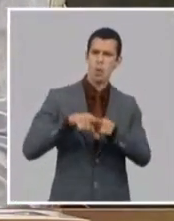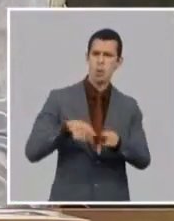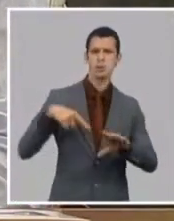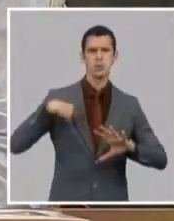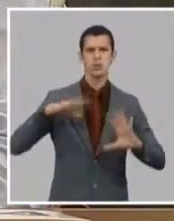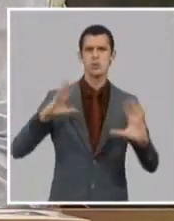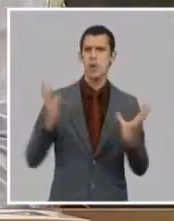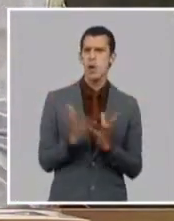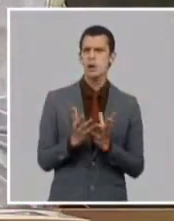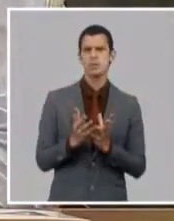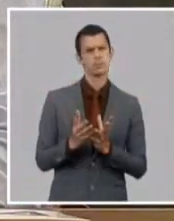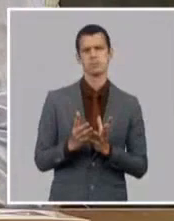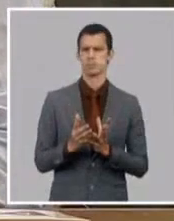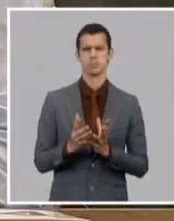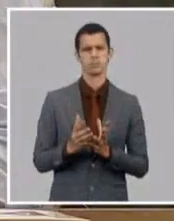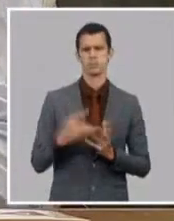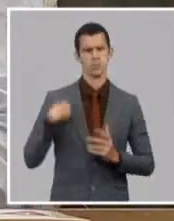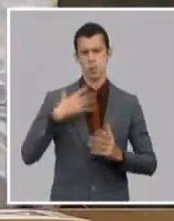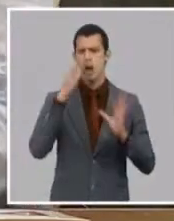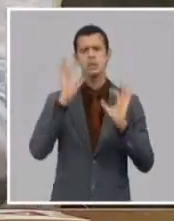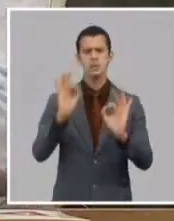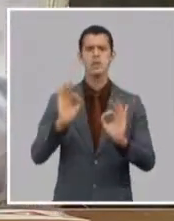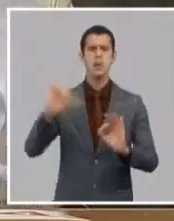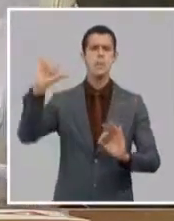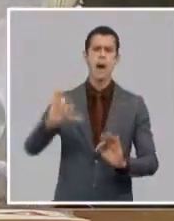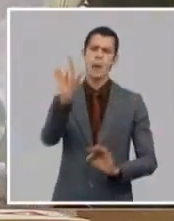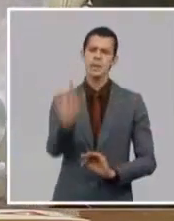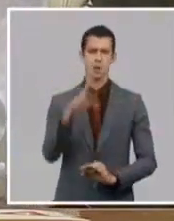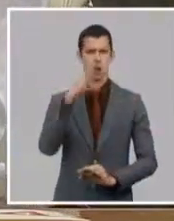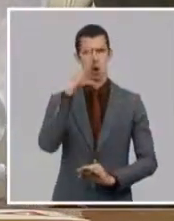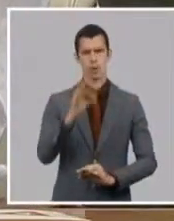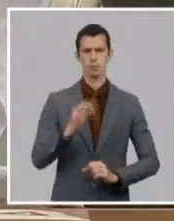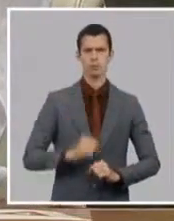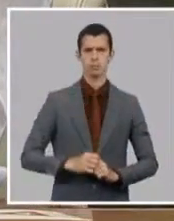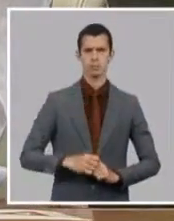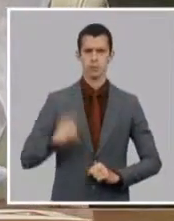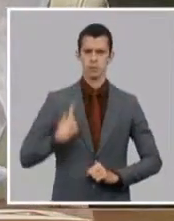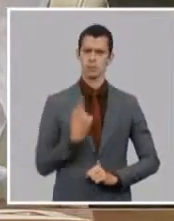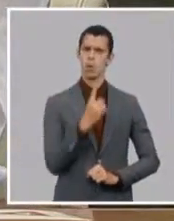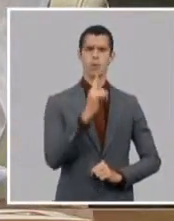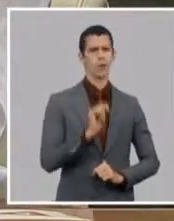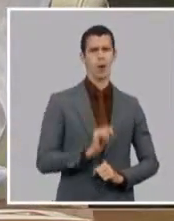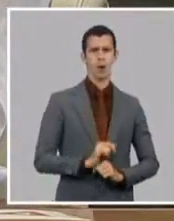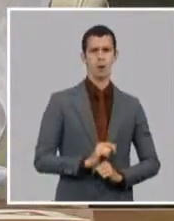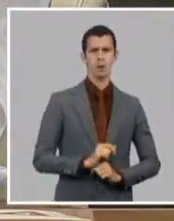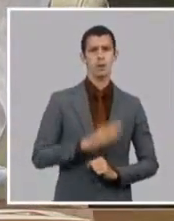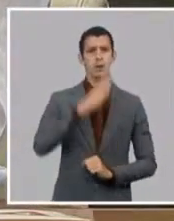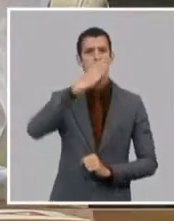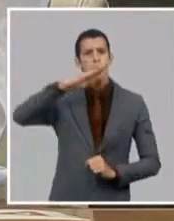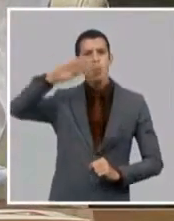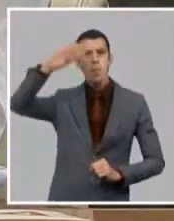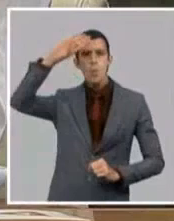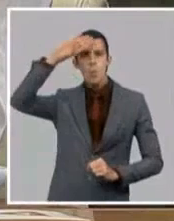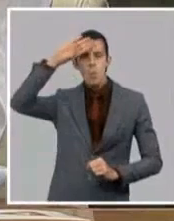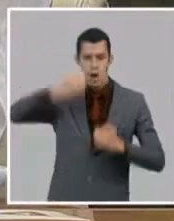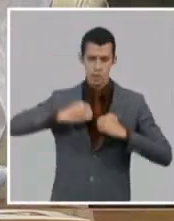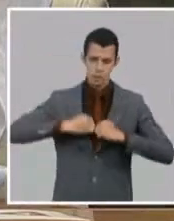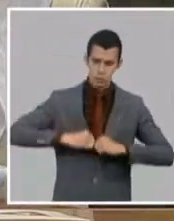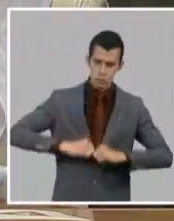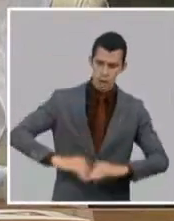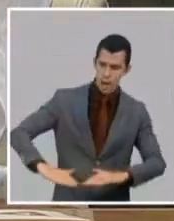de mí, estoy hablando de que así somos los cubanos y así somos los revolucionarios. Entonces, ¿cómo se puede construir con tanta perversidad